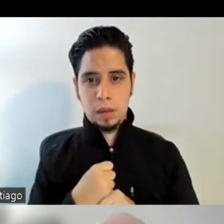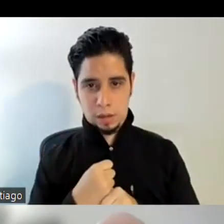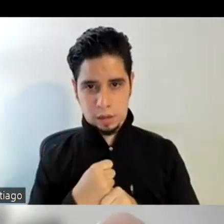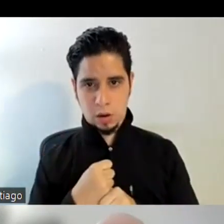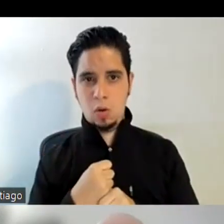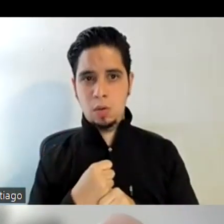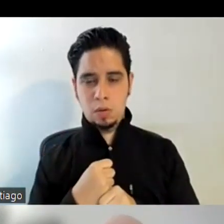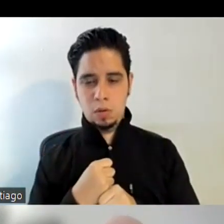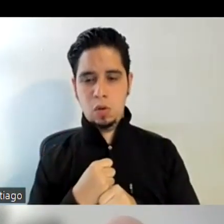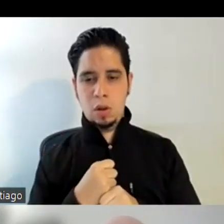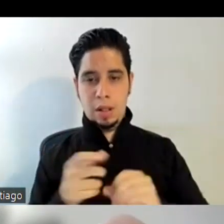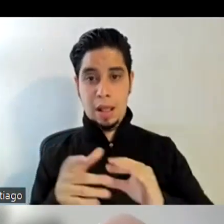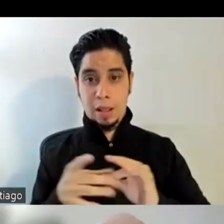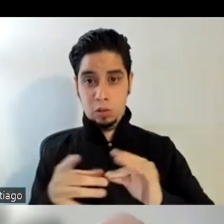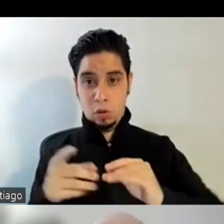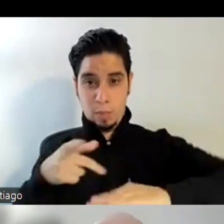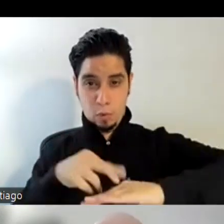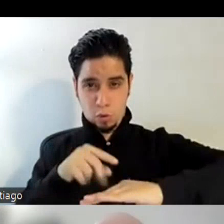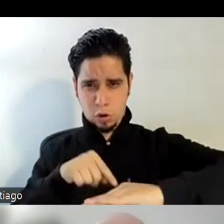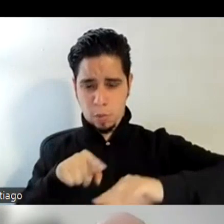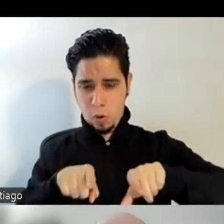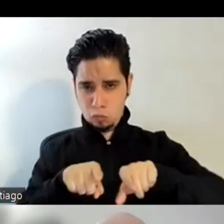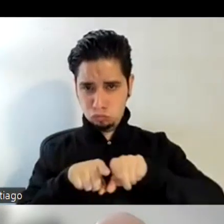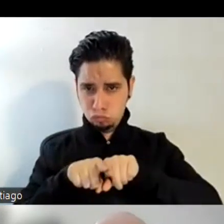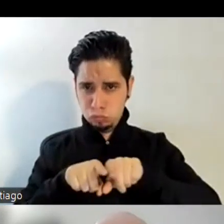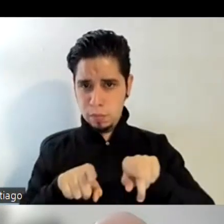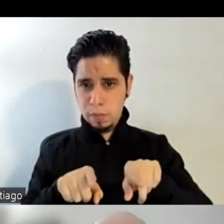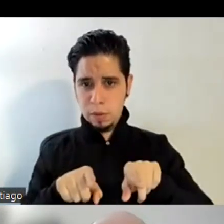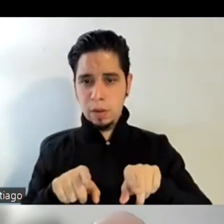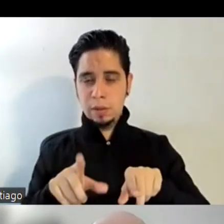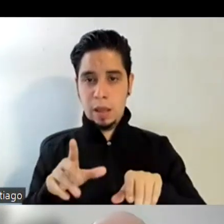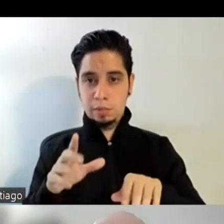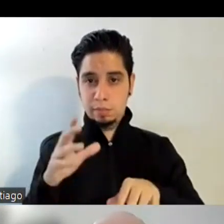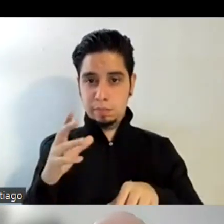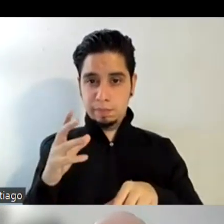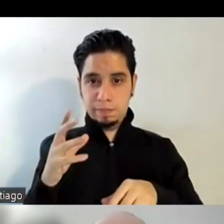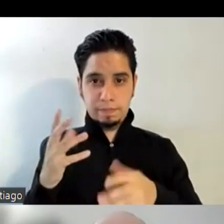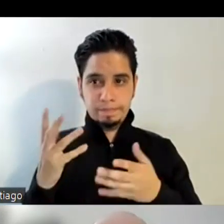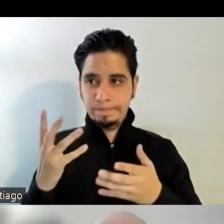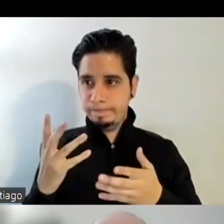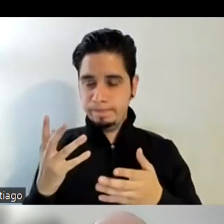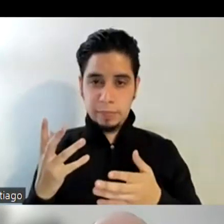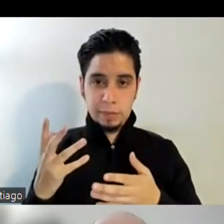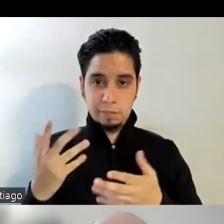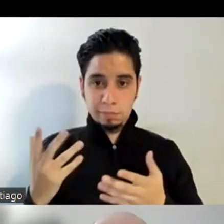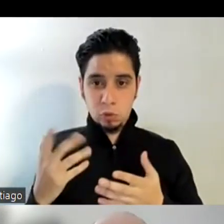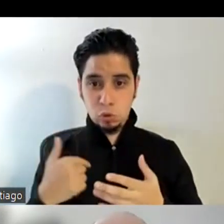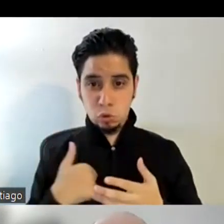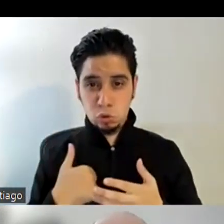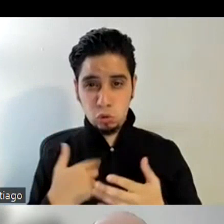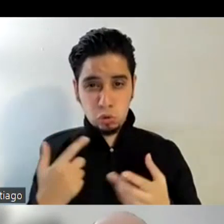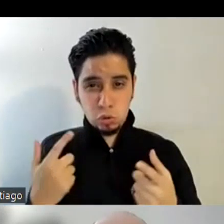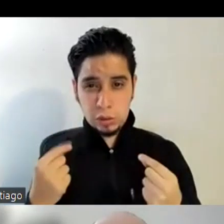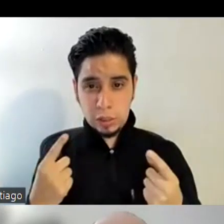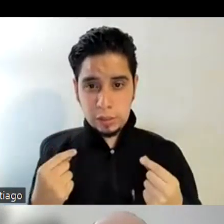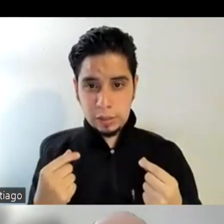Rico y okay. Por eso estoy haciendo Antígona. Está inspirada, en mi caso particular, okay. Estoy inspirada en el encubrimiento de las muertes